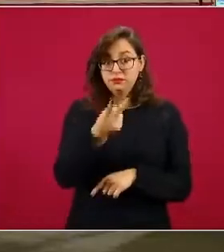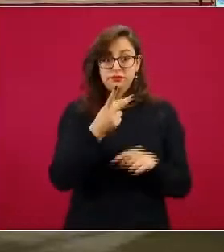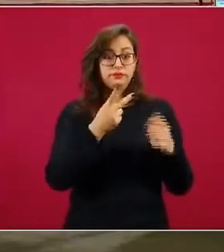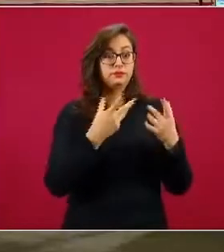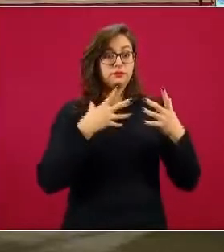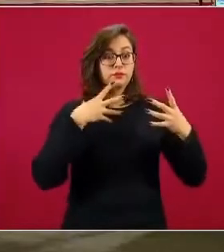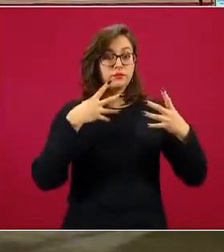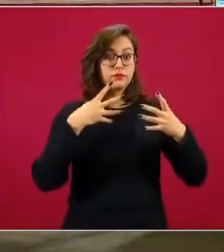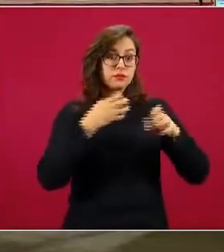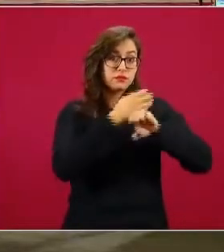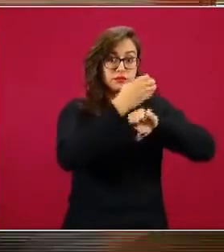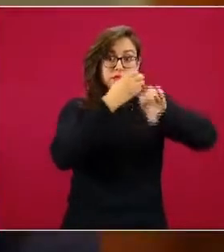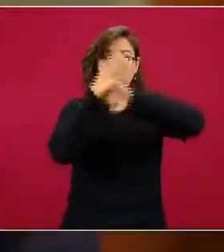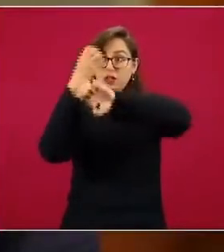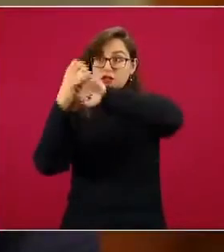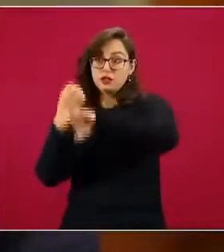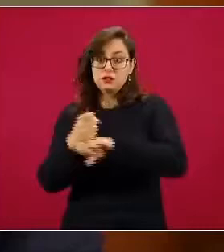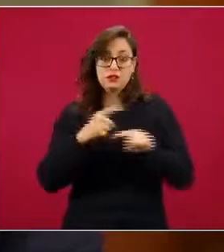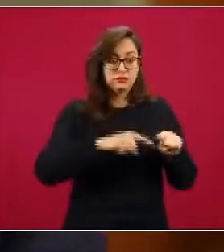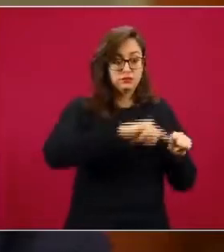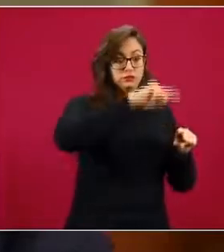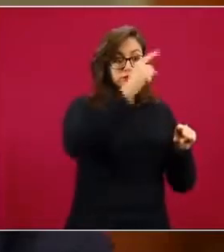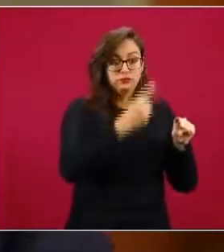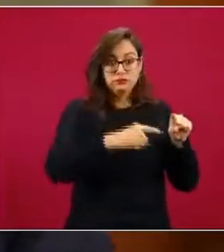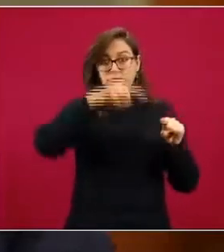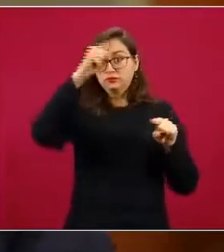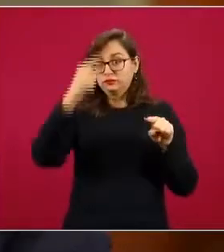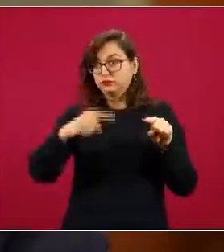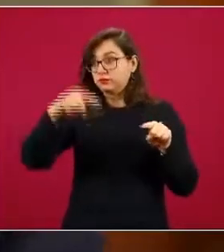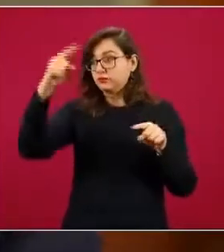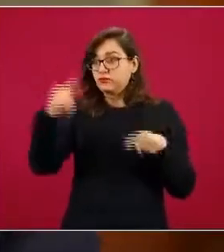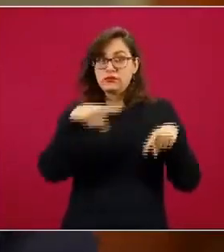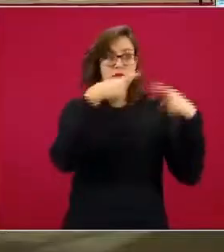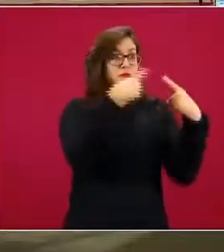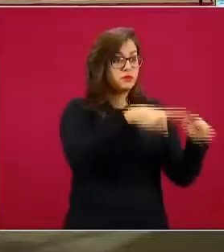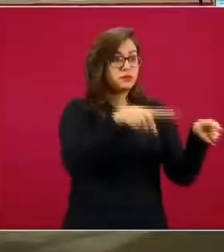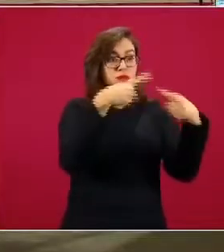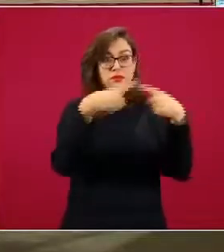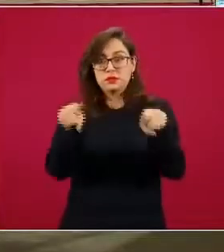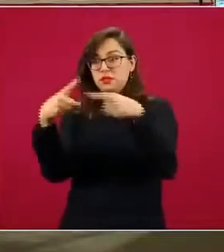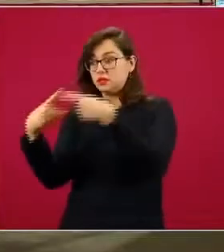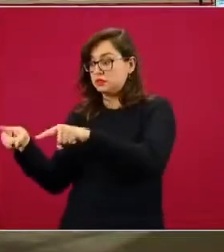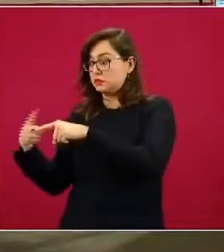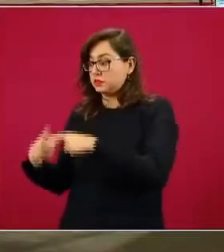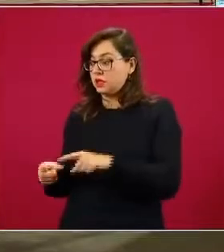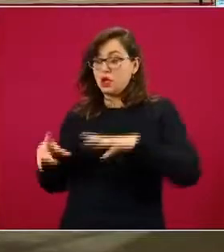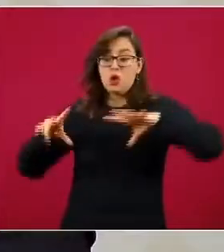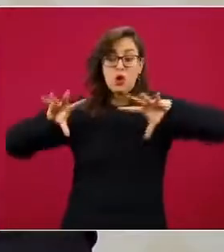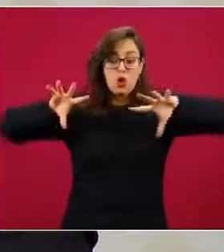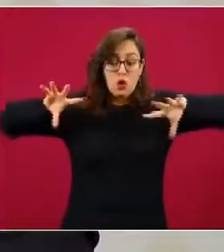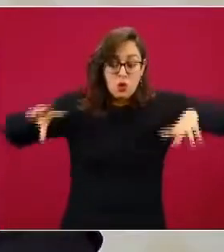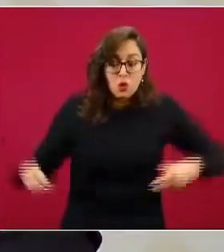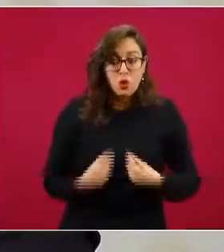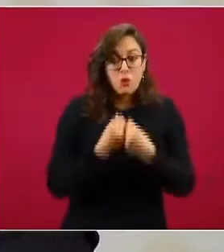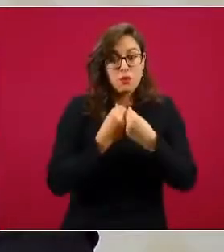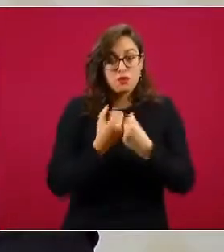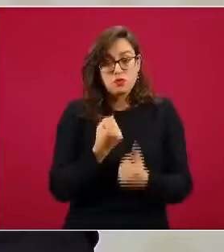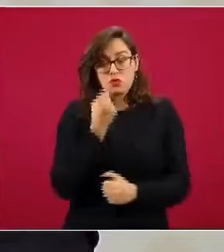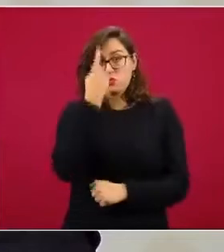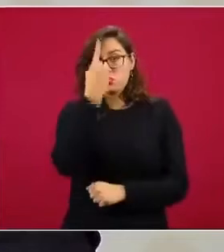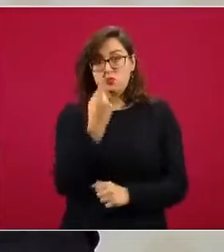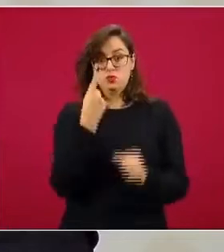epidémicas distintas, o sea, nuestra curva epidémica nacional que todos los días presenta el doctor Alomía, se conforma de